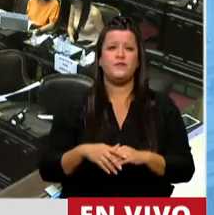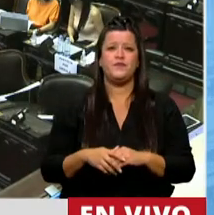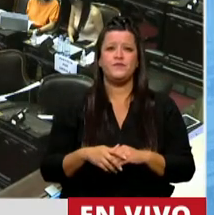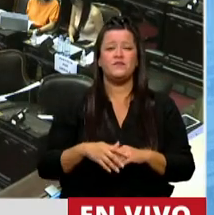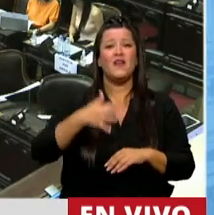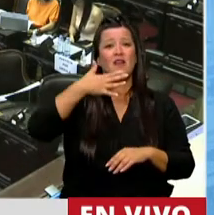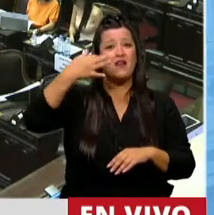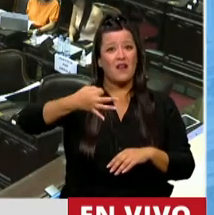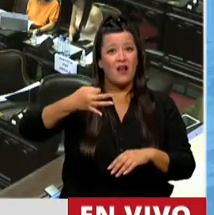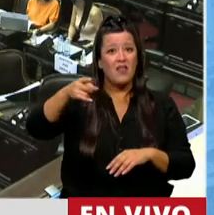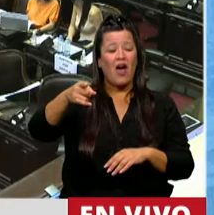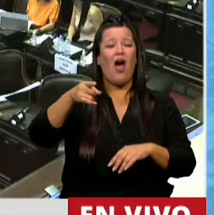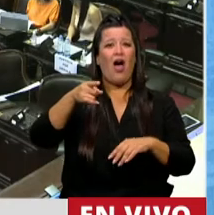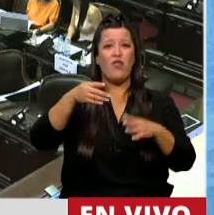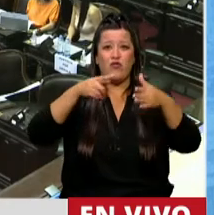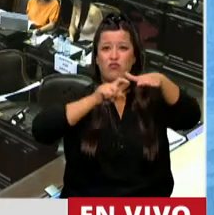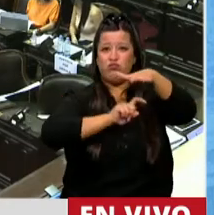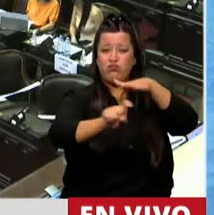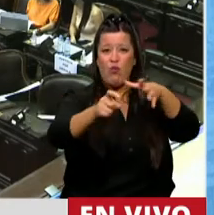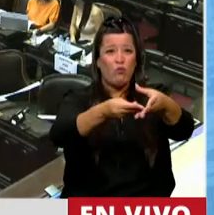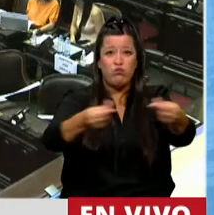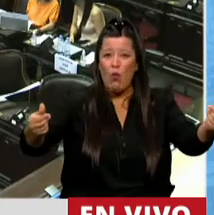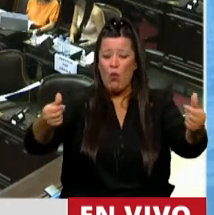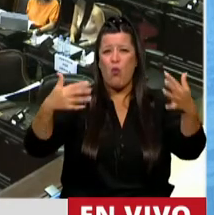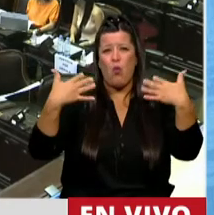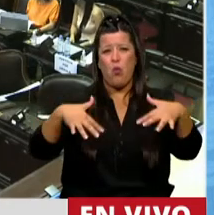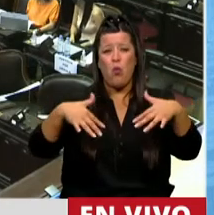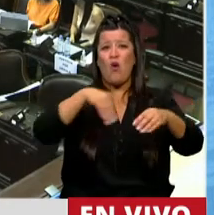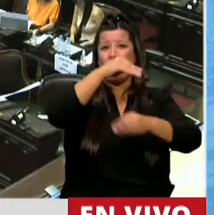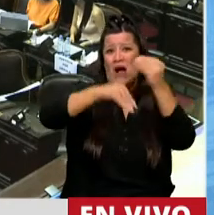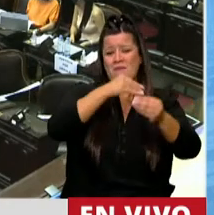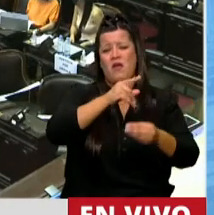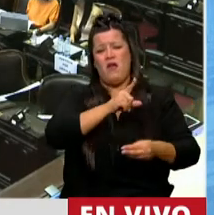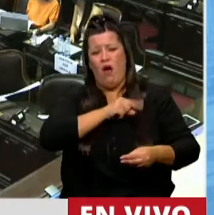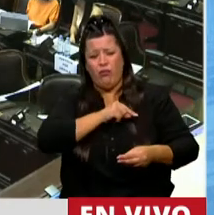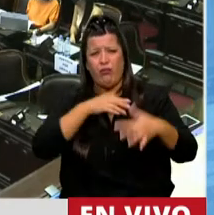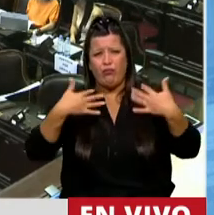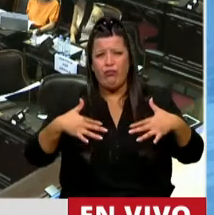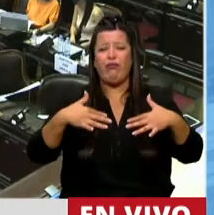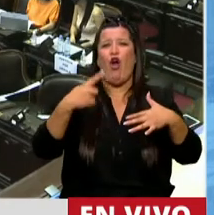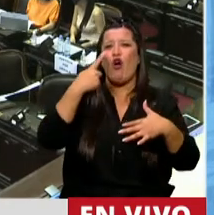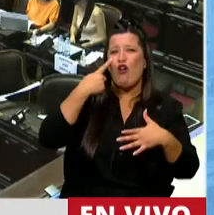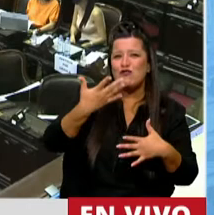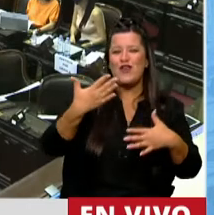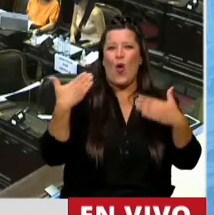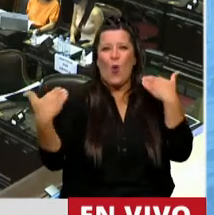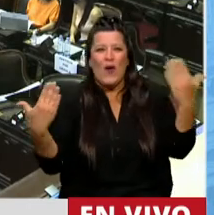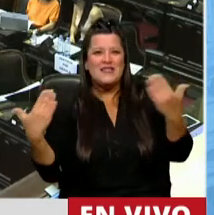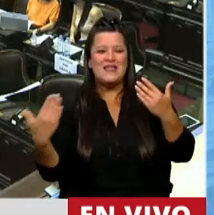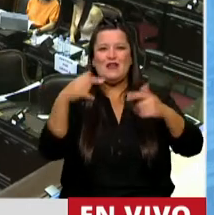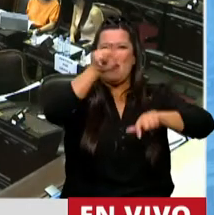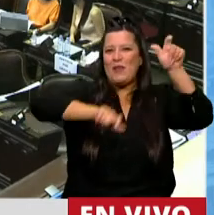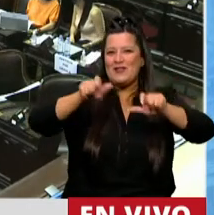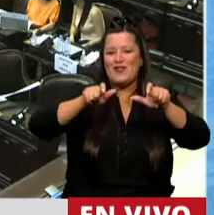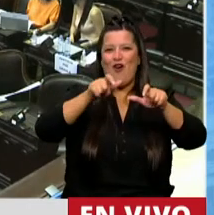la realidad es que ese hecho que conmovió no solamente a los familiares, a sus conocidos, a los vecinos de los